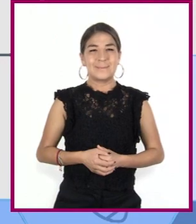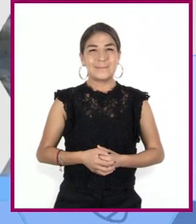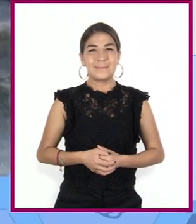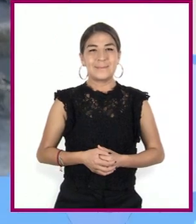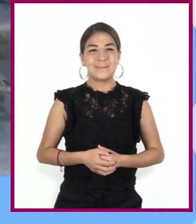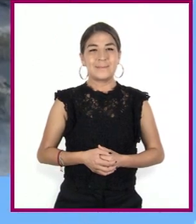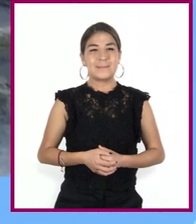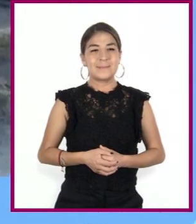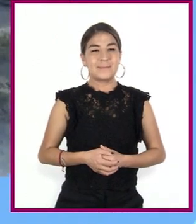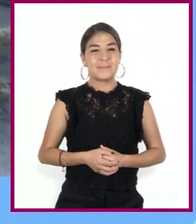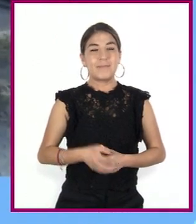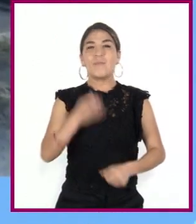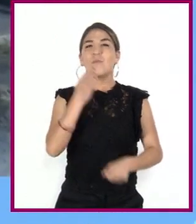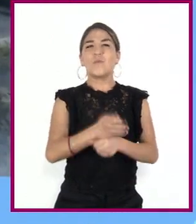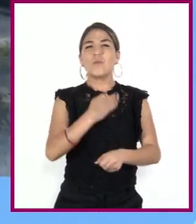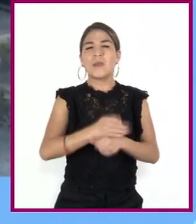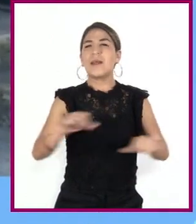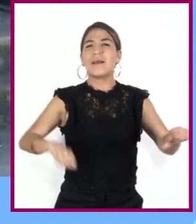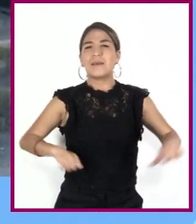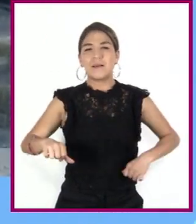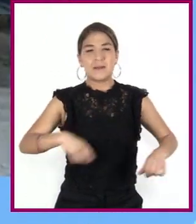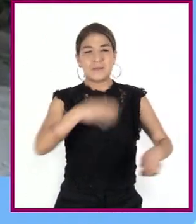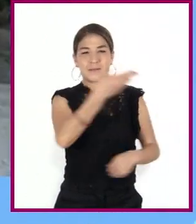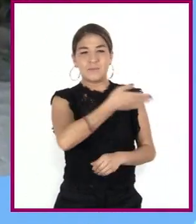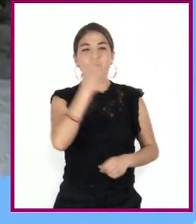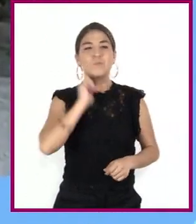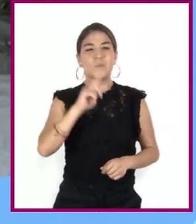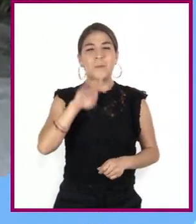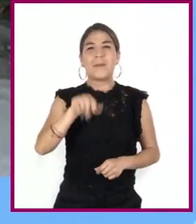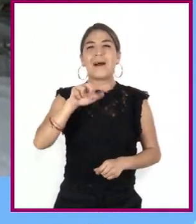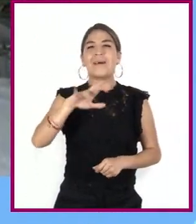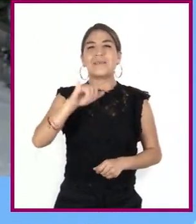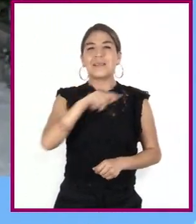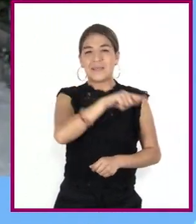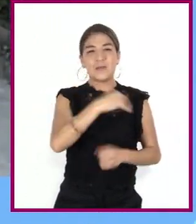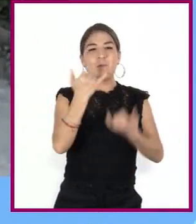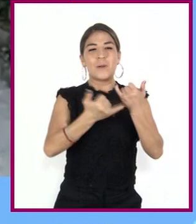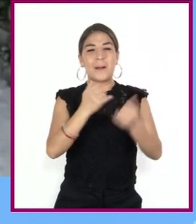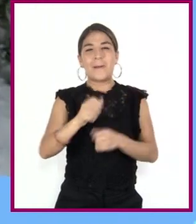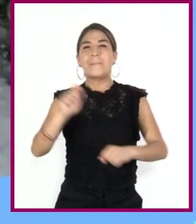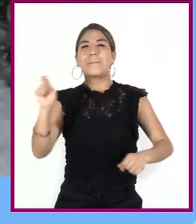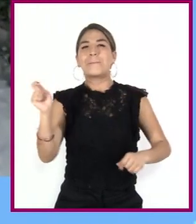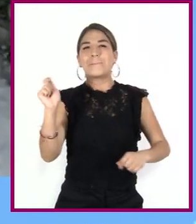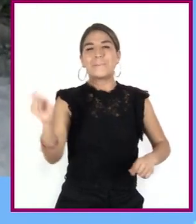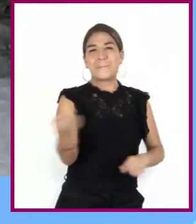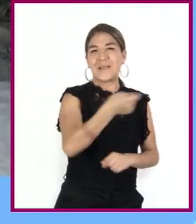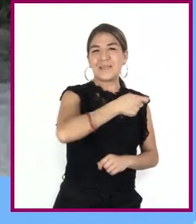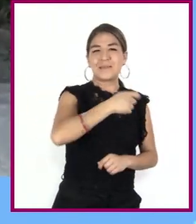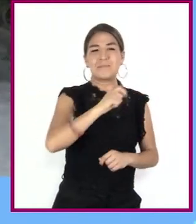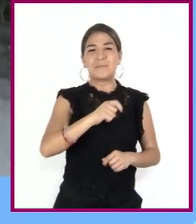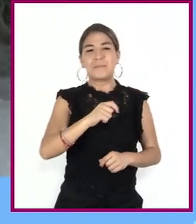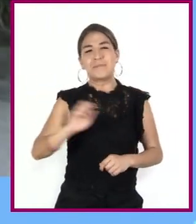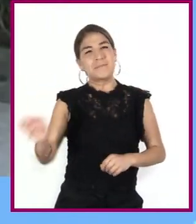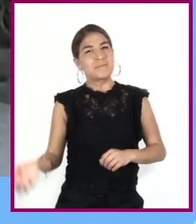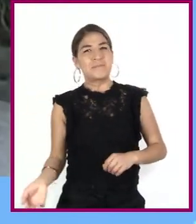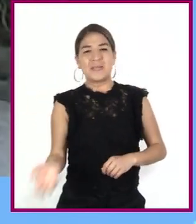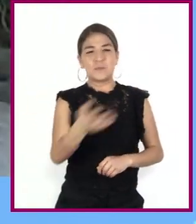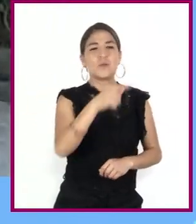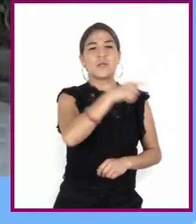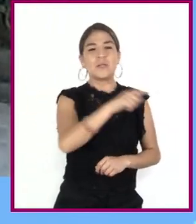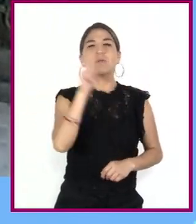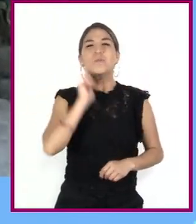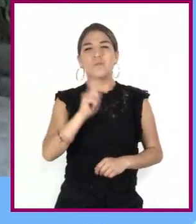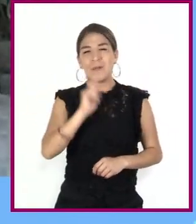Hoy trabajaremos con Mari. Iniciación al béisbol. Mari tiene una